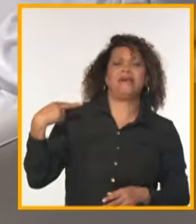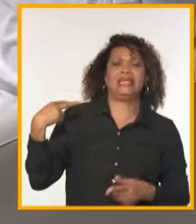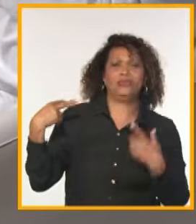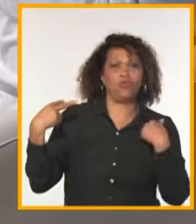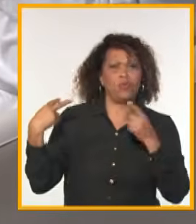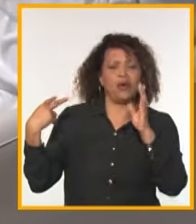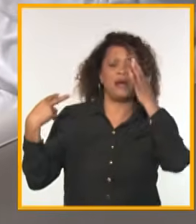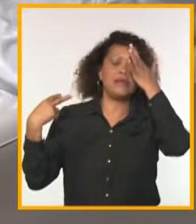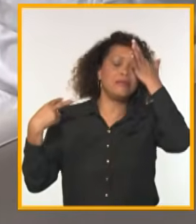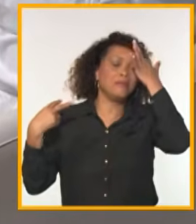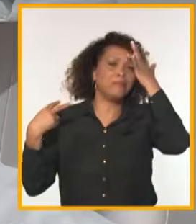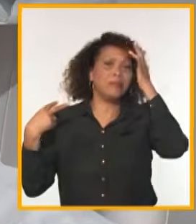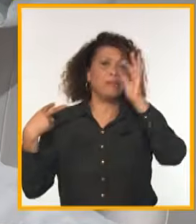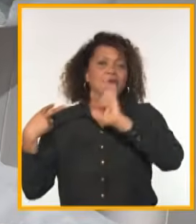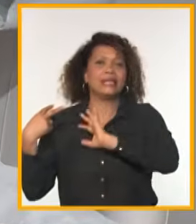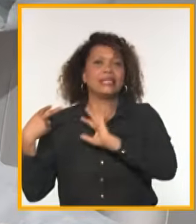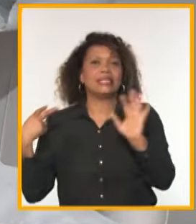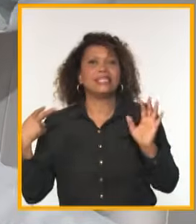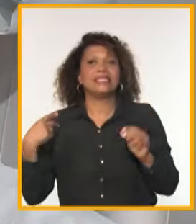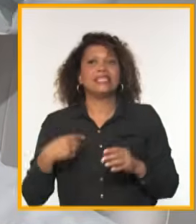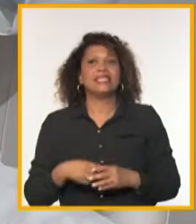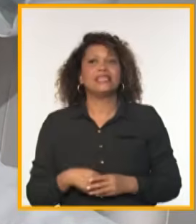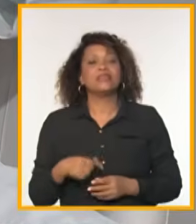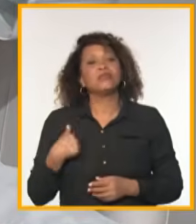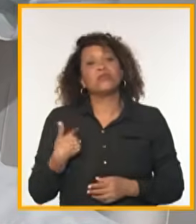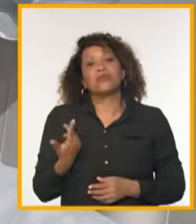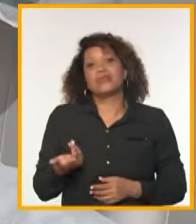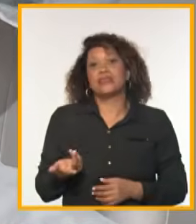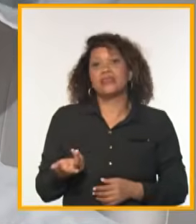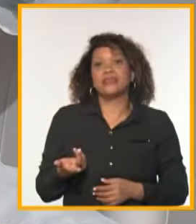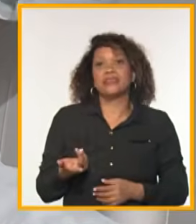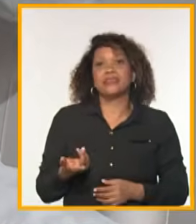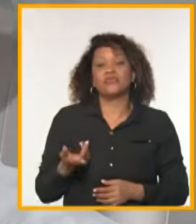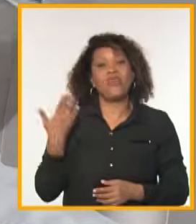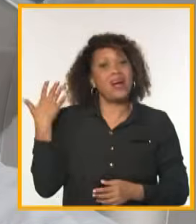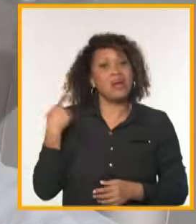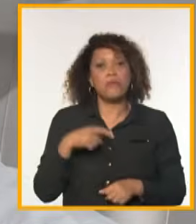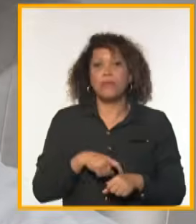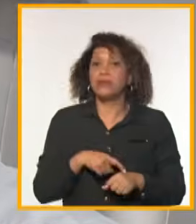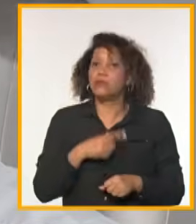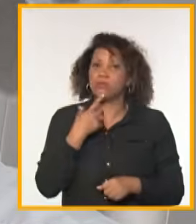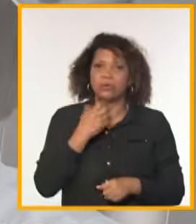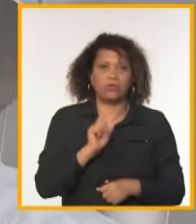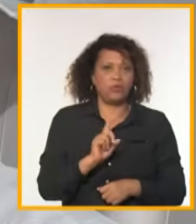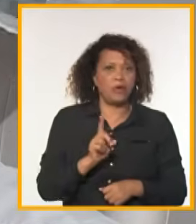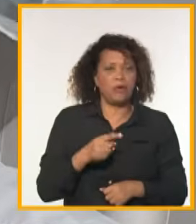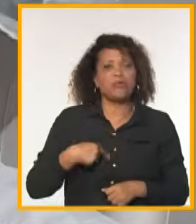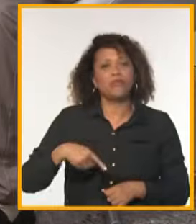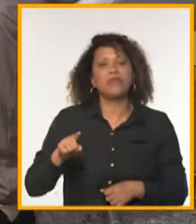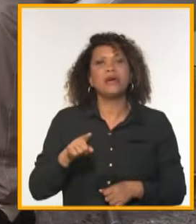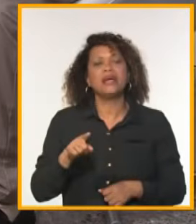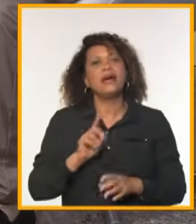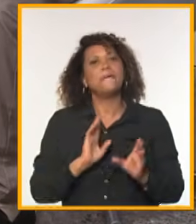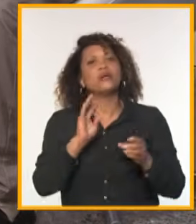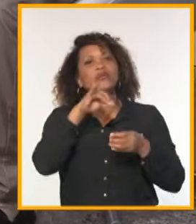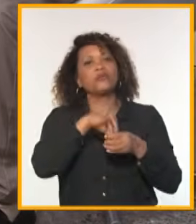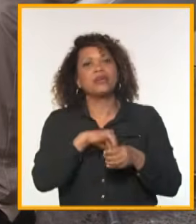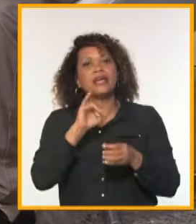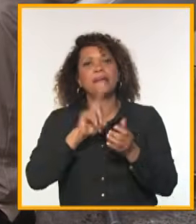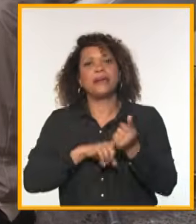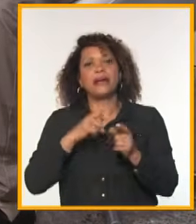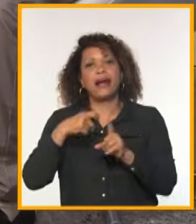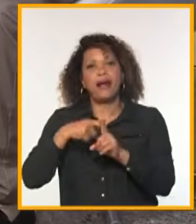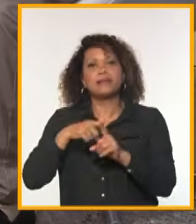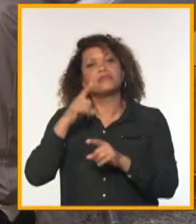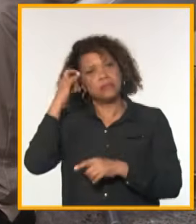ay, mi madre. Porque realmente a mí en aquel momento no me gustaba. Yo iba allí al sanatorio. Pero ya estabas en el IPK. Sí, siempre